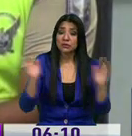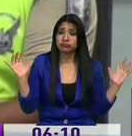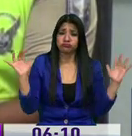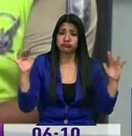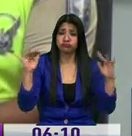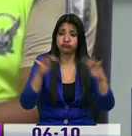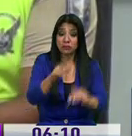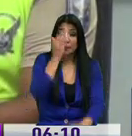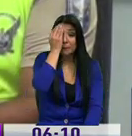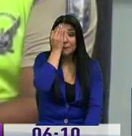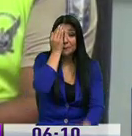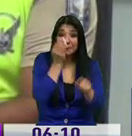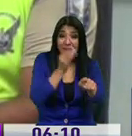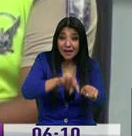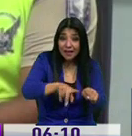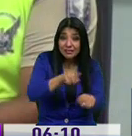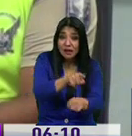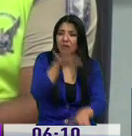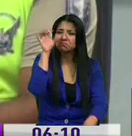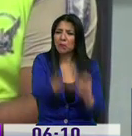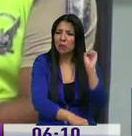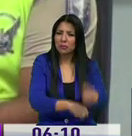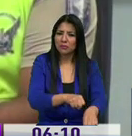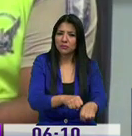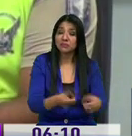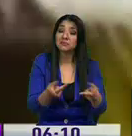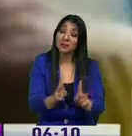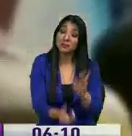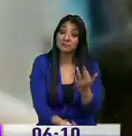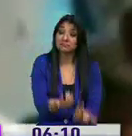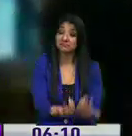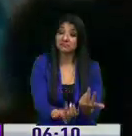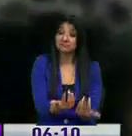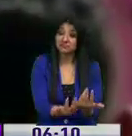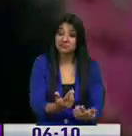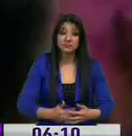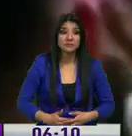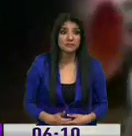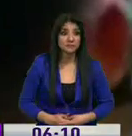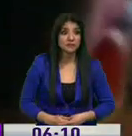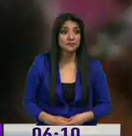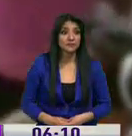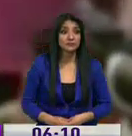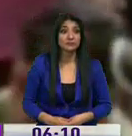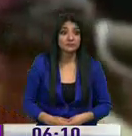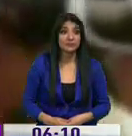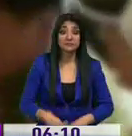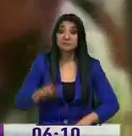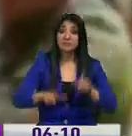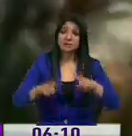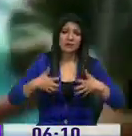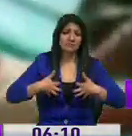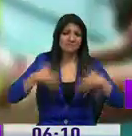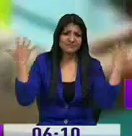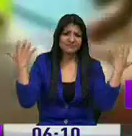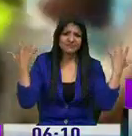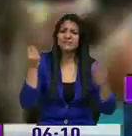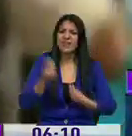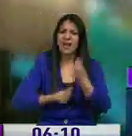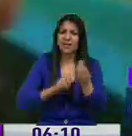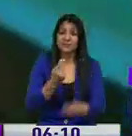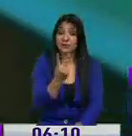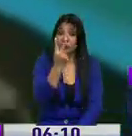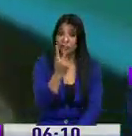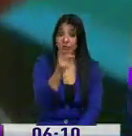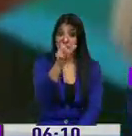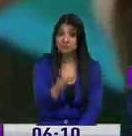los detenidos posiblemente incinerarlos aparentemente lo que más bien ha causado los pescadores de saber que dos de